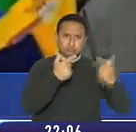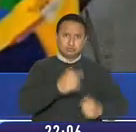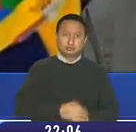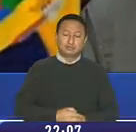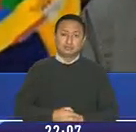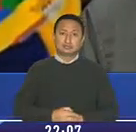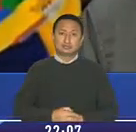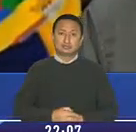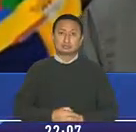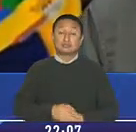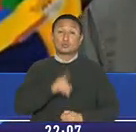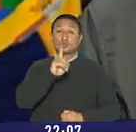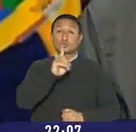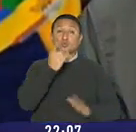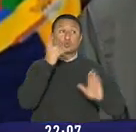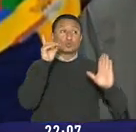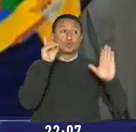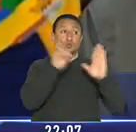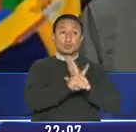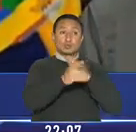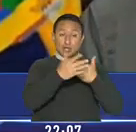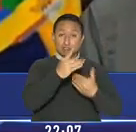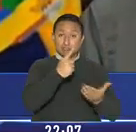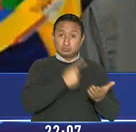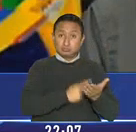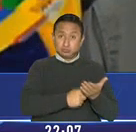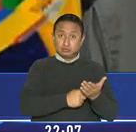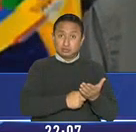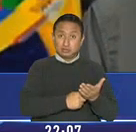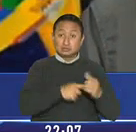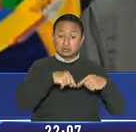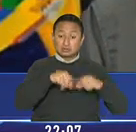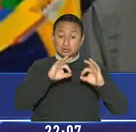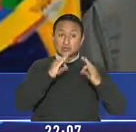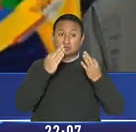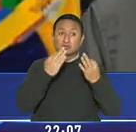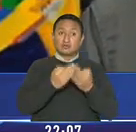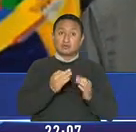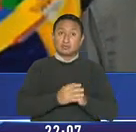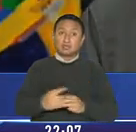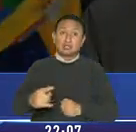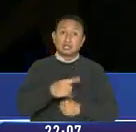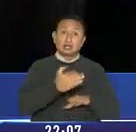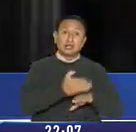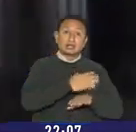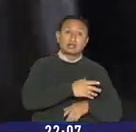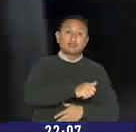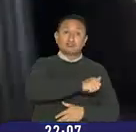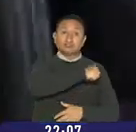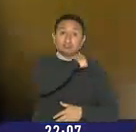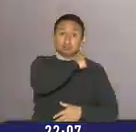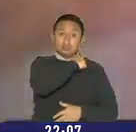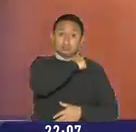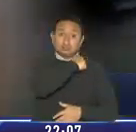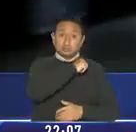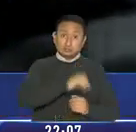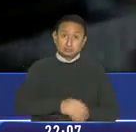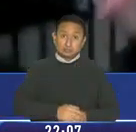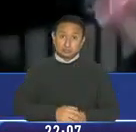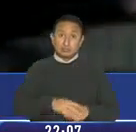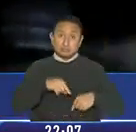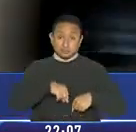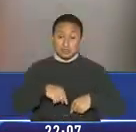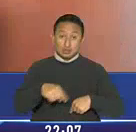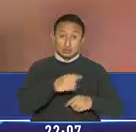Existe una de las denuncias que fueron analizadas por parte de una familia que incluso fue secuestrada, para que procedan a realizar el